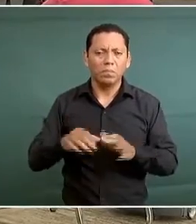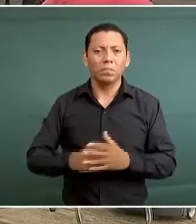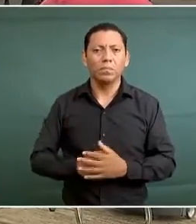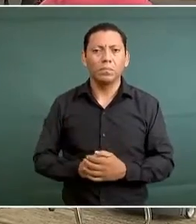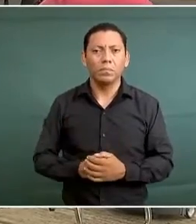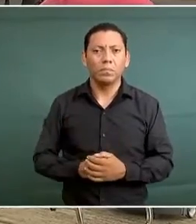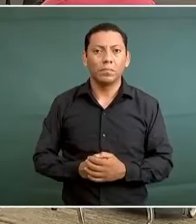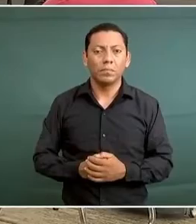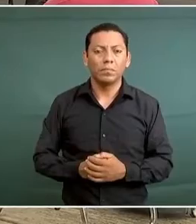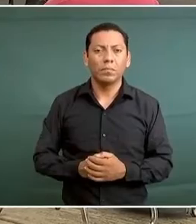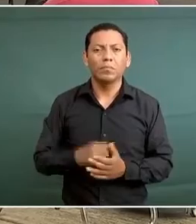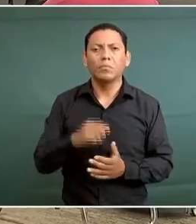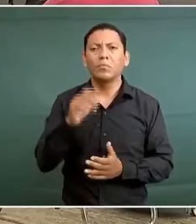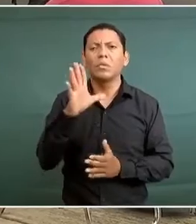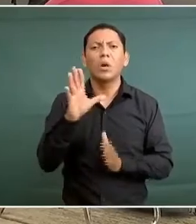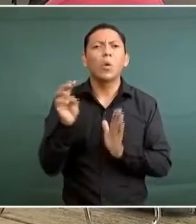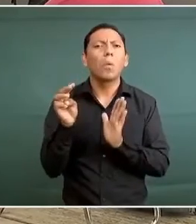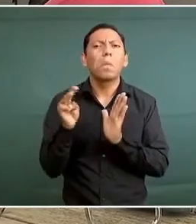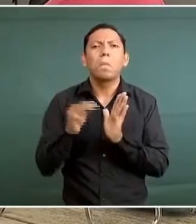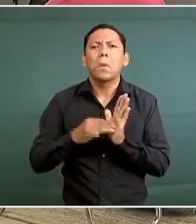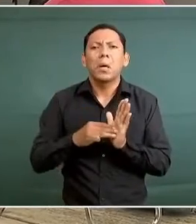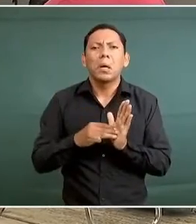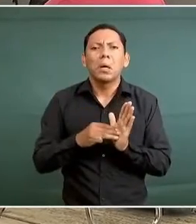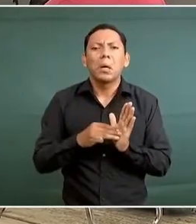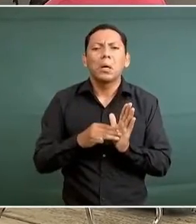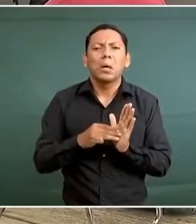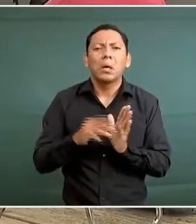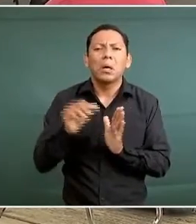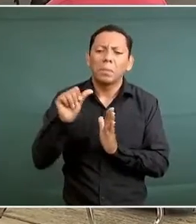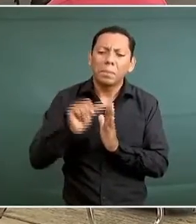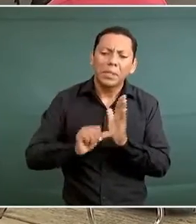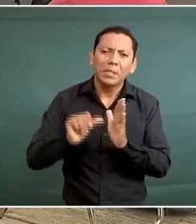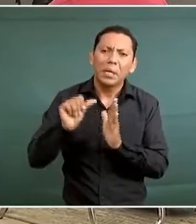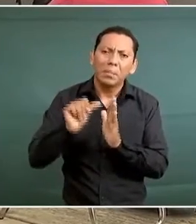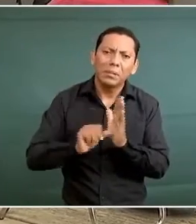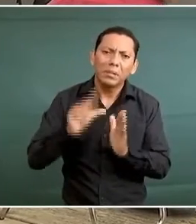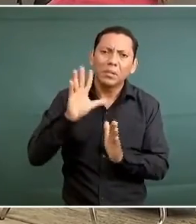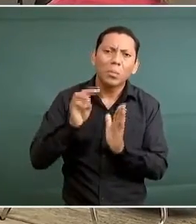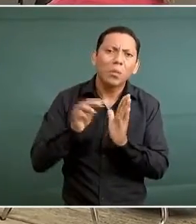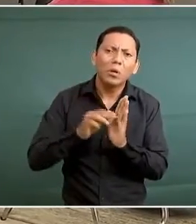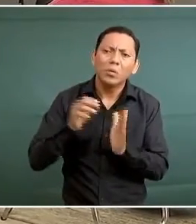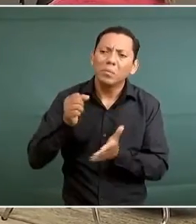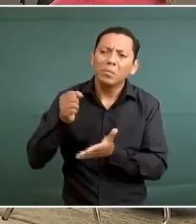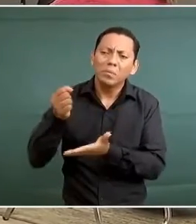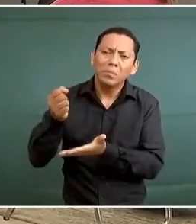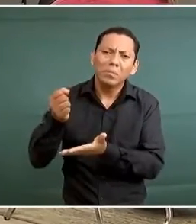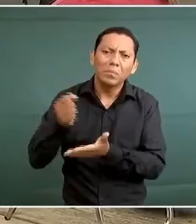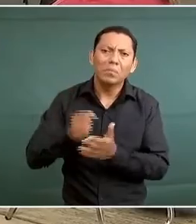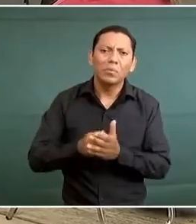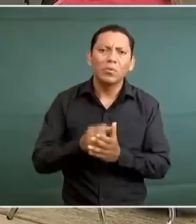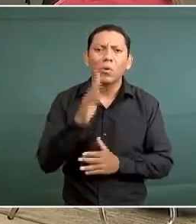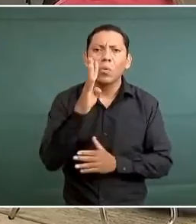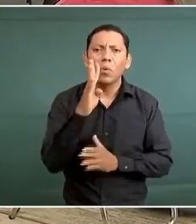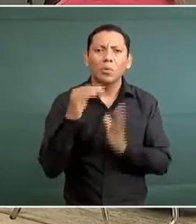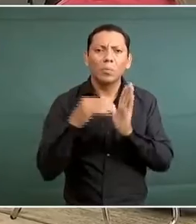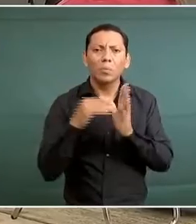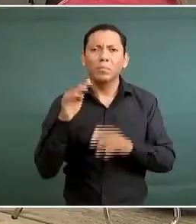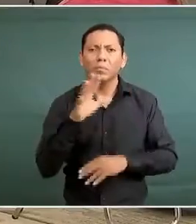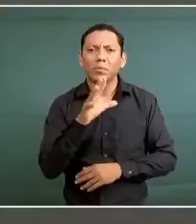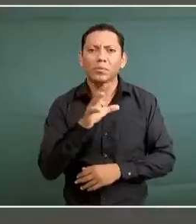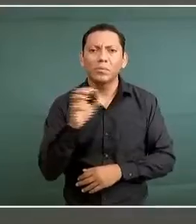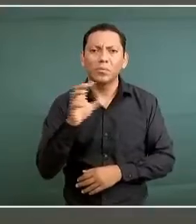obtienen cinco mil pesos mensuales cuatro mil quinientos